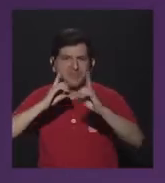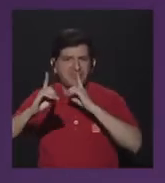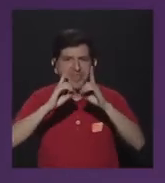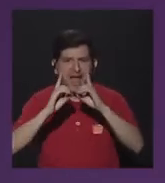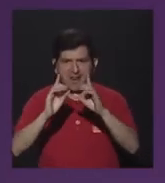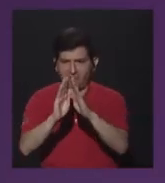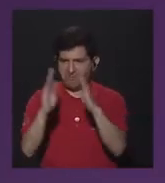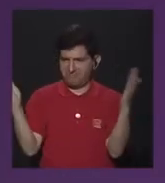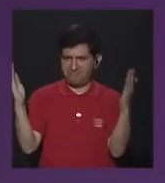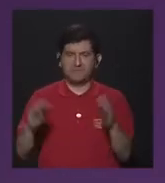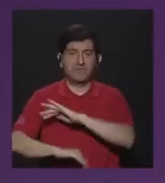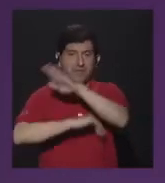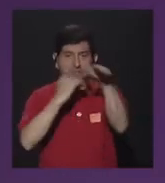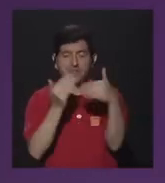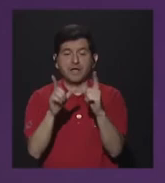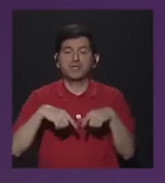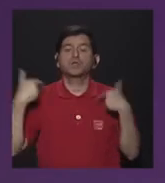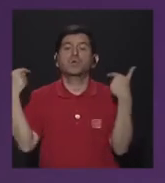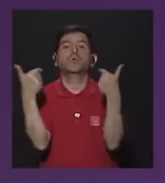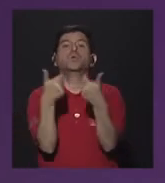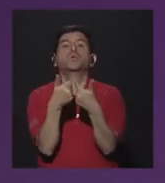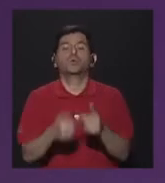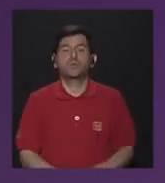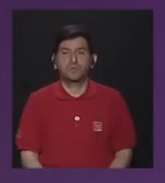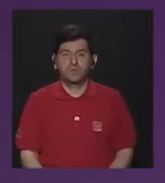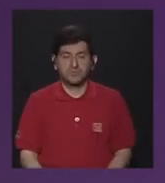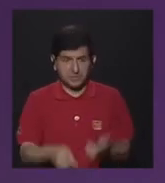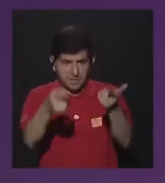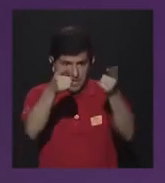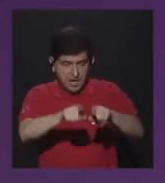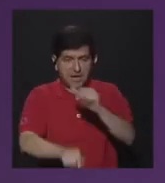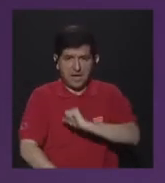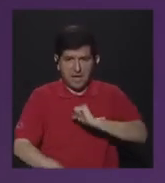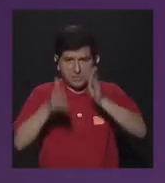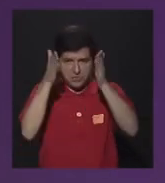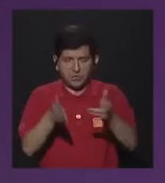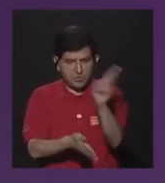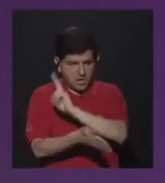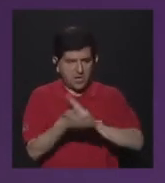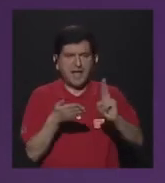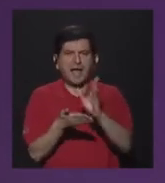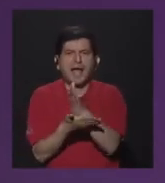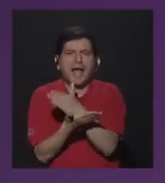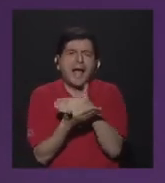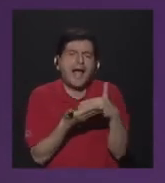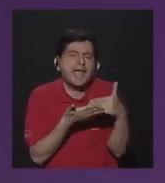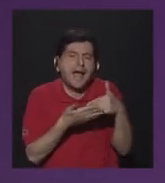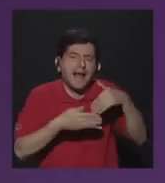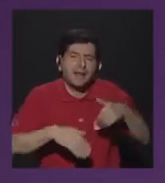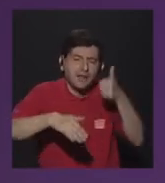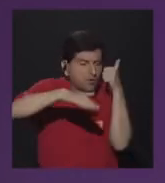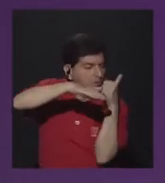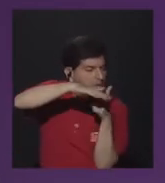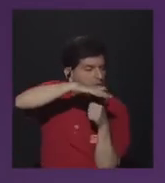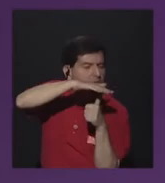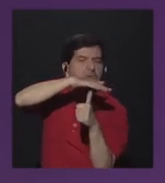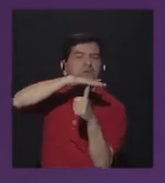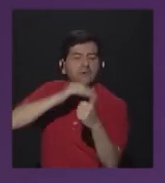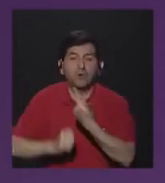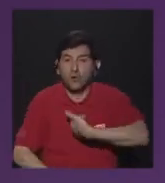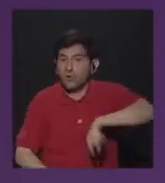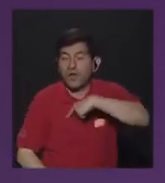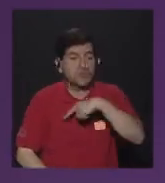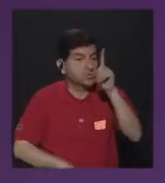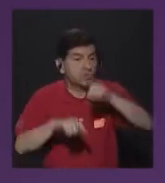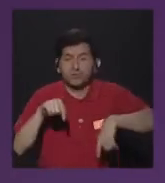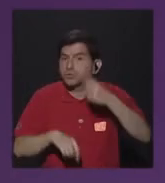abierto entre todos los sectores por parte de las autoridades universitarias hay algo oscuro que nosotros